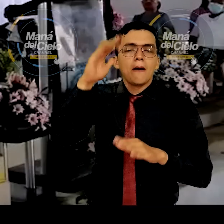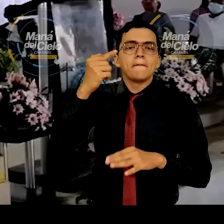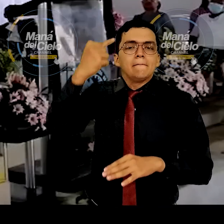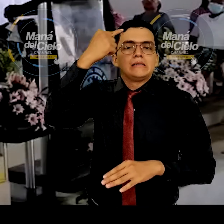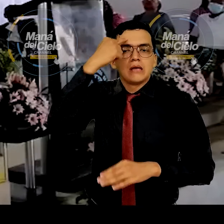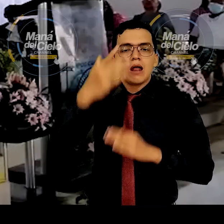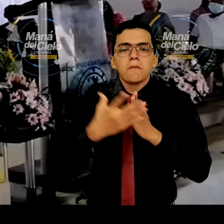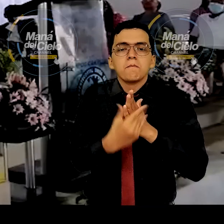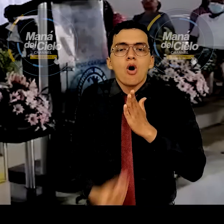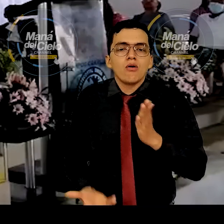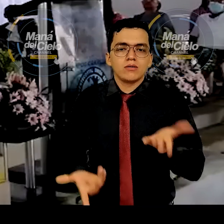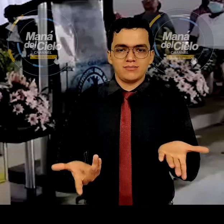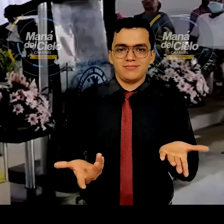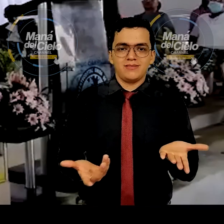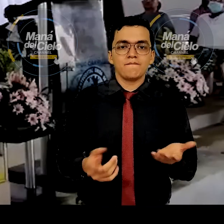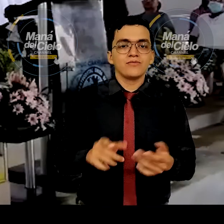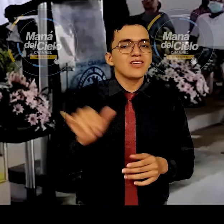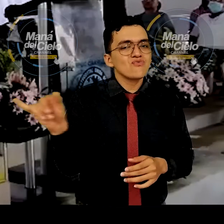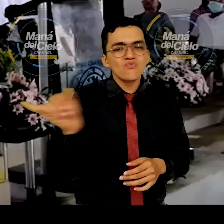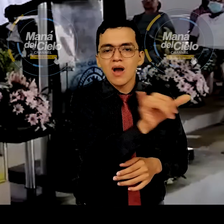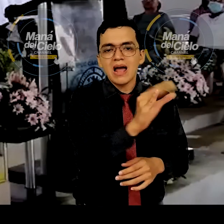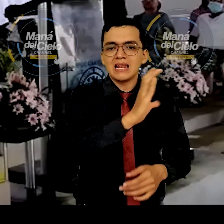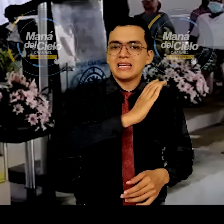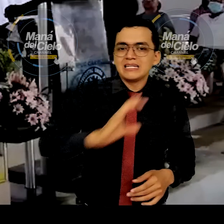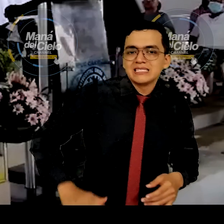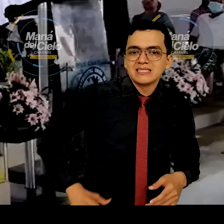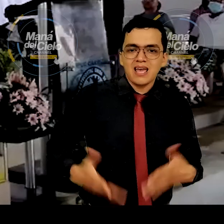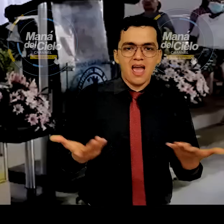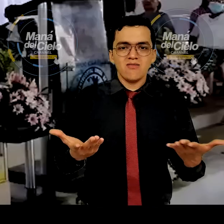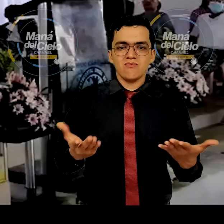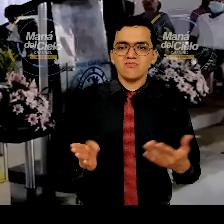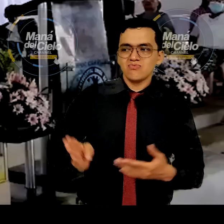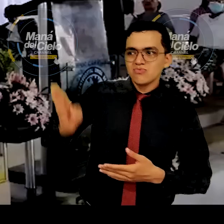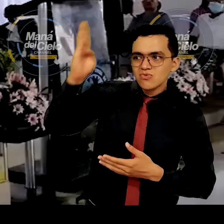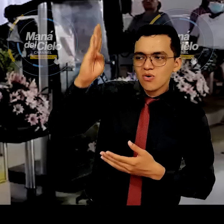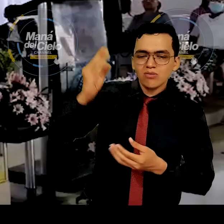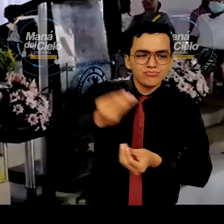Porque todo es vuestro, Pablo es vuestro, Pedro es vuestro, todo es vuestro.